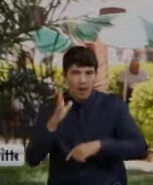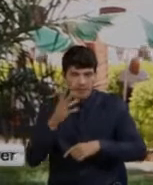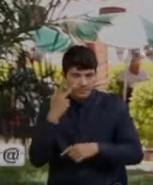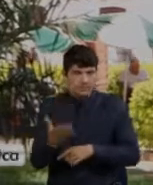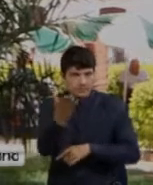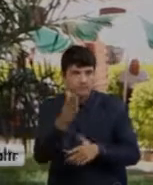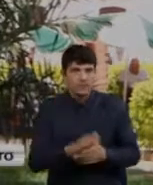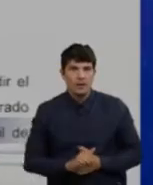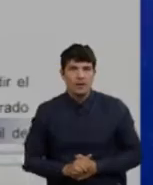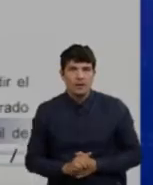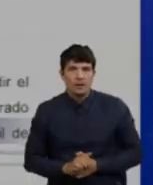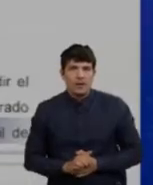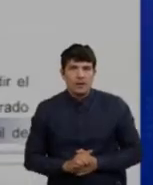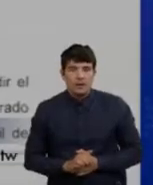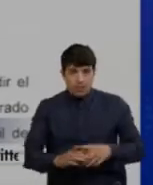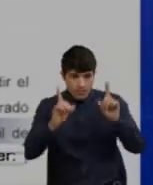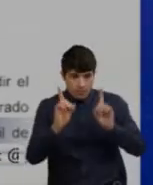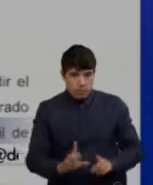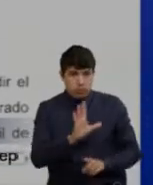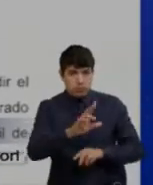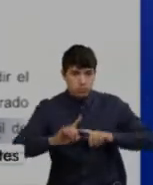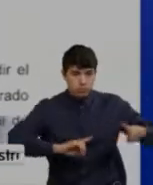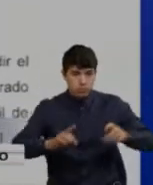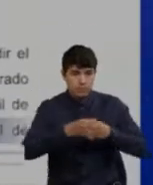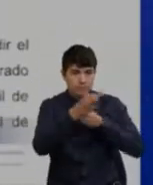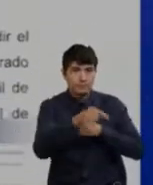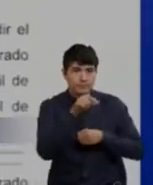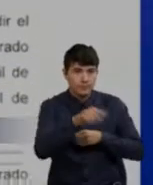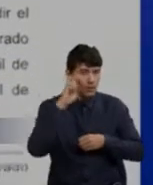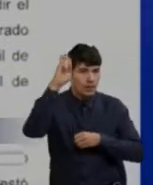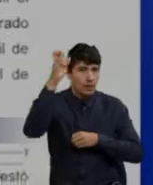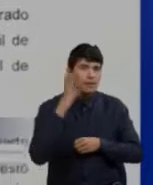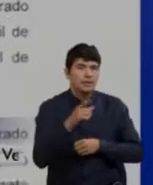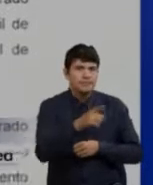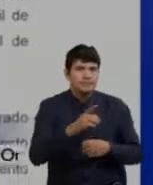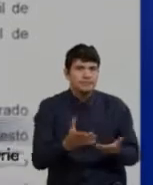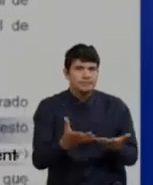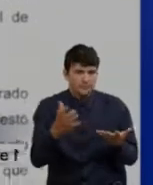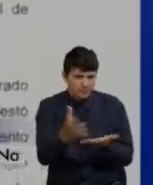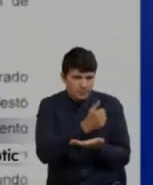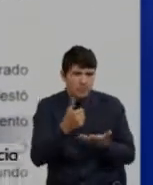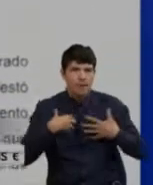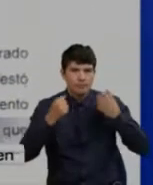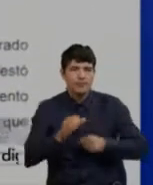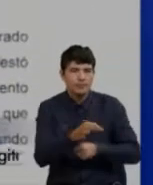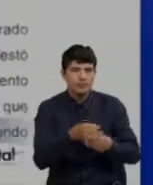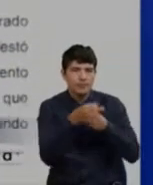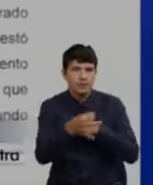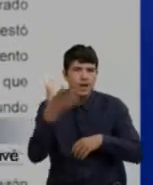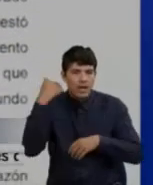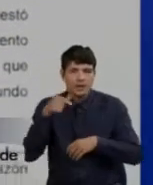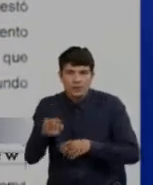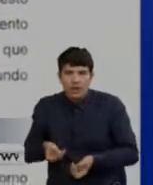detalles la decisión del tribunal administrativo de norte de santander que exige la retoma de los activos que son propiedad del municipio y que habían sido